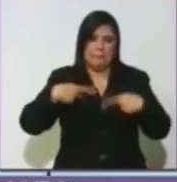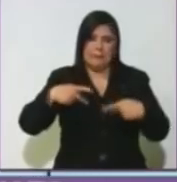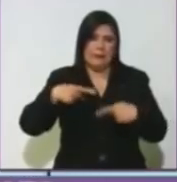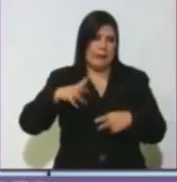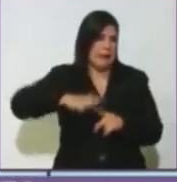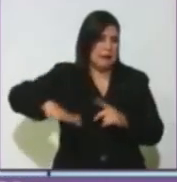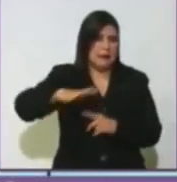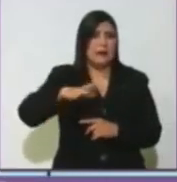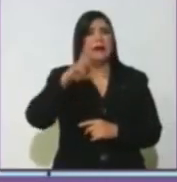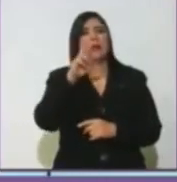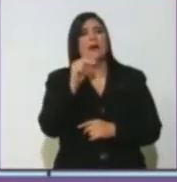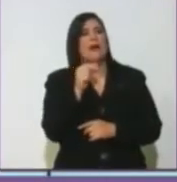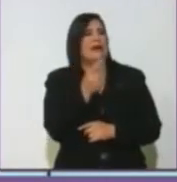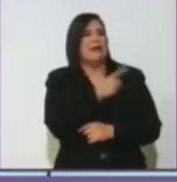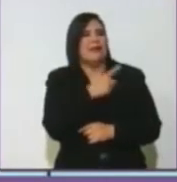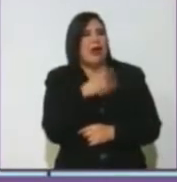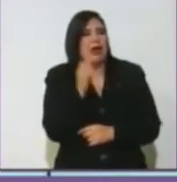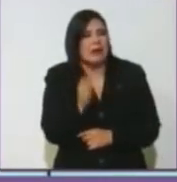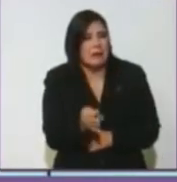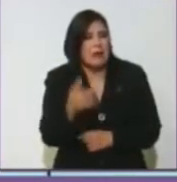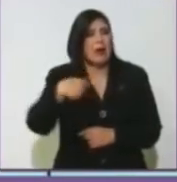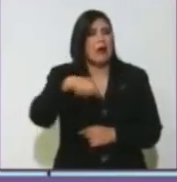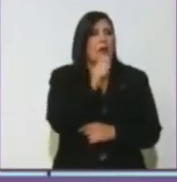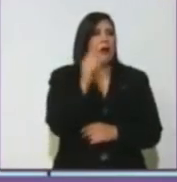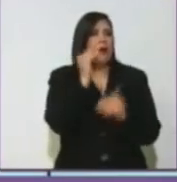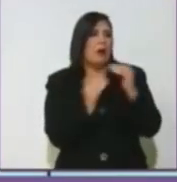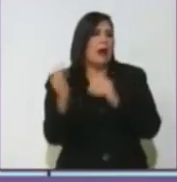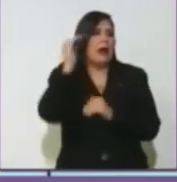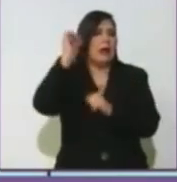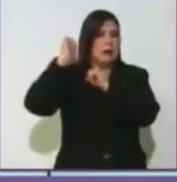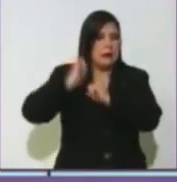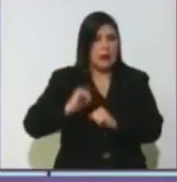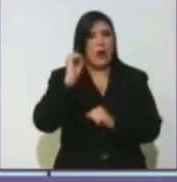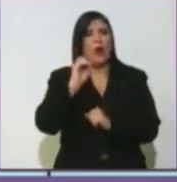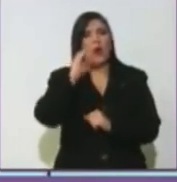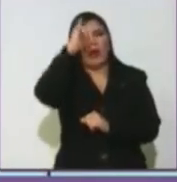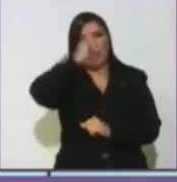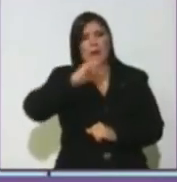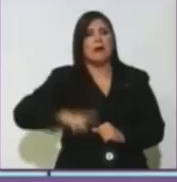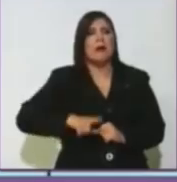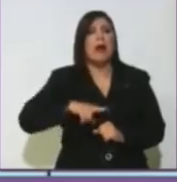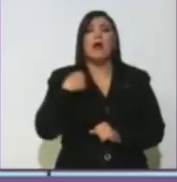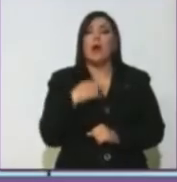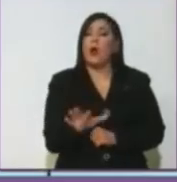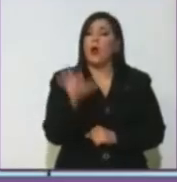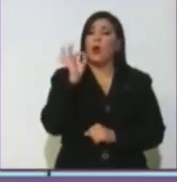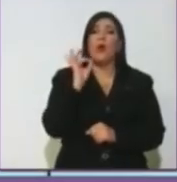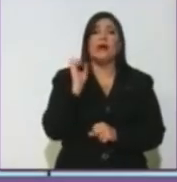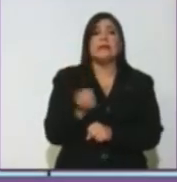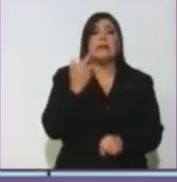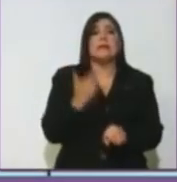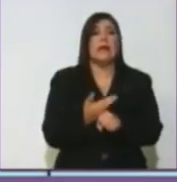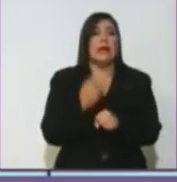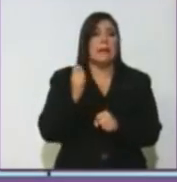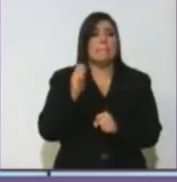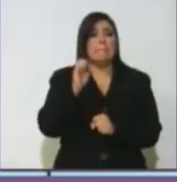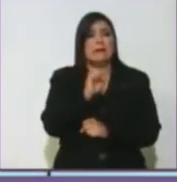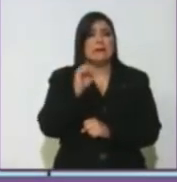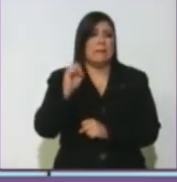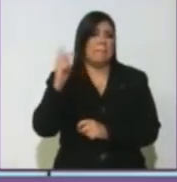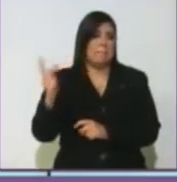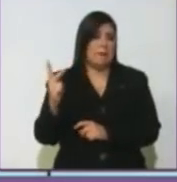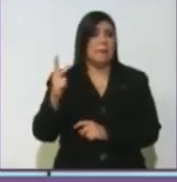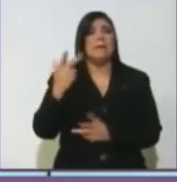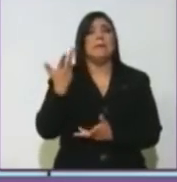que nuestras autoridades o nuestro jefe de gobierno siga eligiendo al secretario de seguridad pública porque en